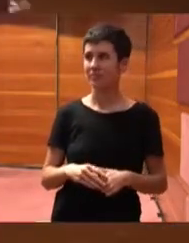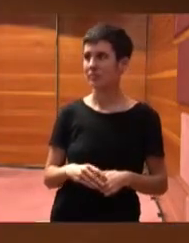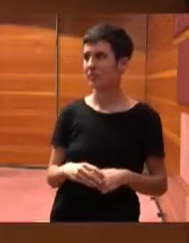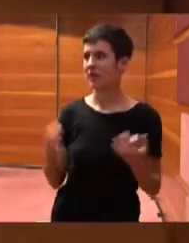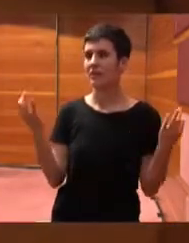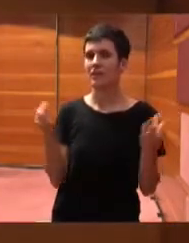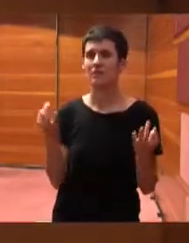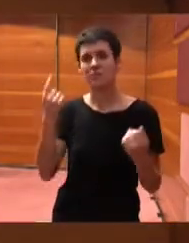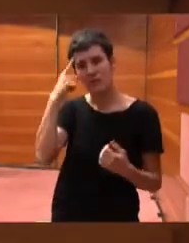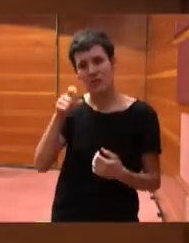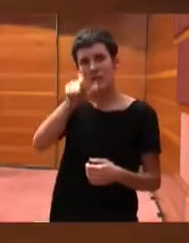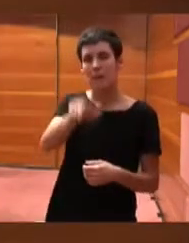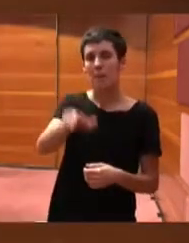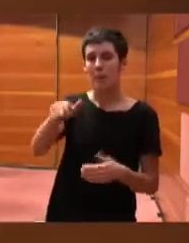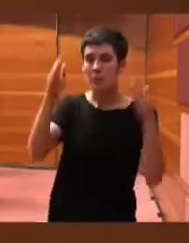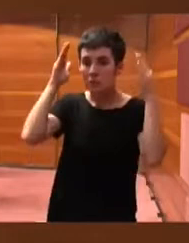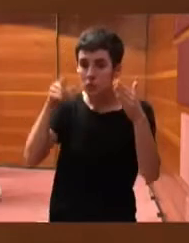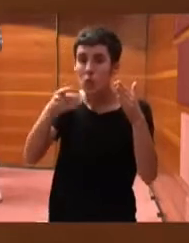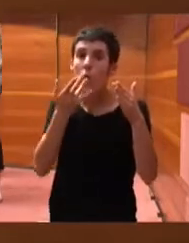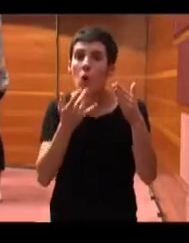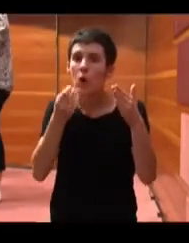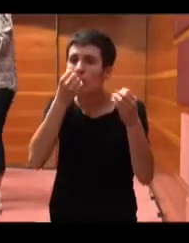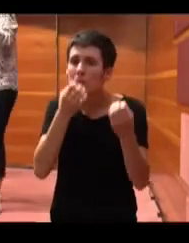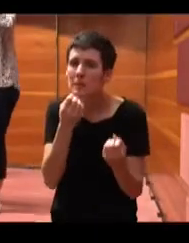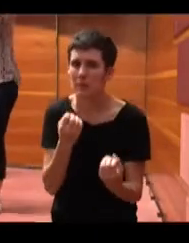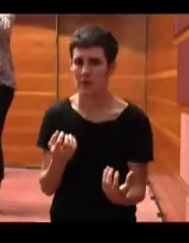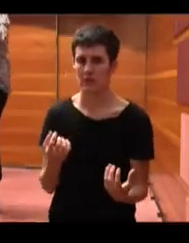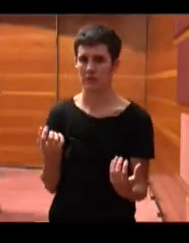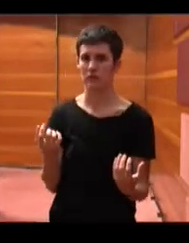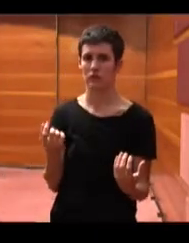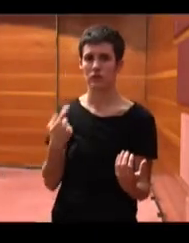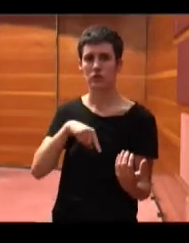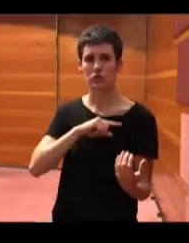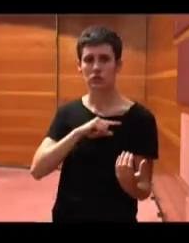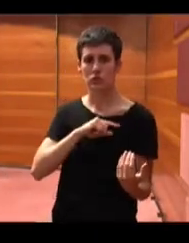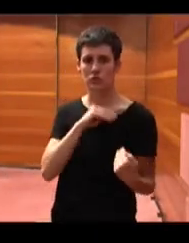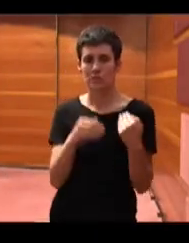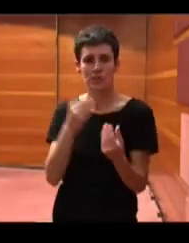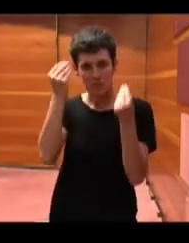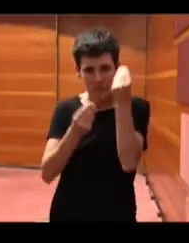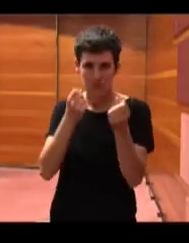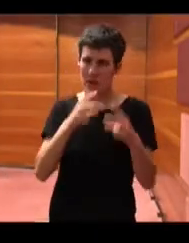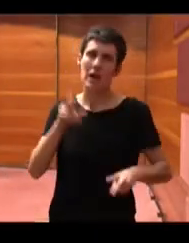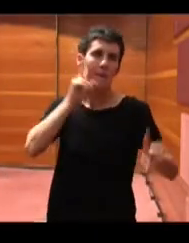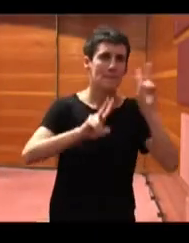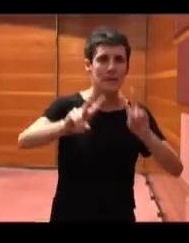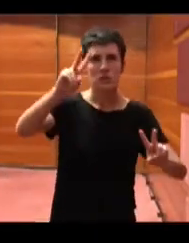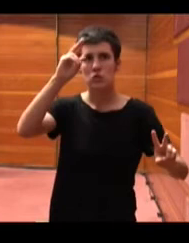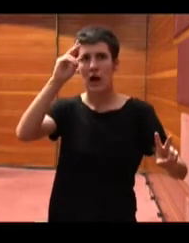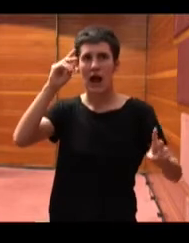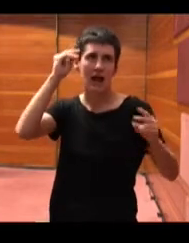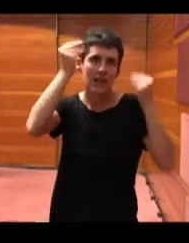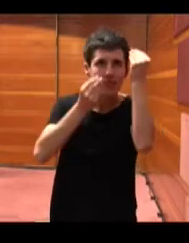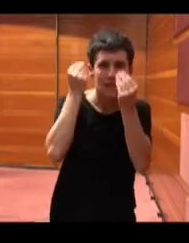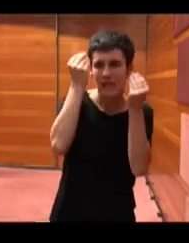Tenemos que conocer muy bien al destinatario, ¿vale? Y para conocer qué queremos, qué tenemos que saber y de dónde lo vamos a sacar. Bien design thinking, hablando con ellos o